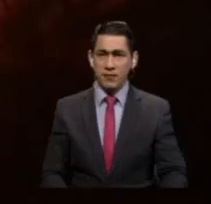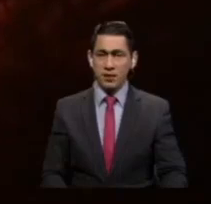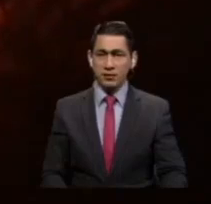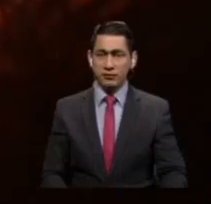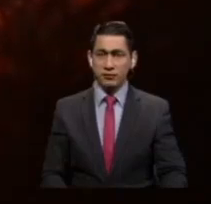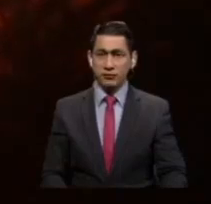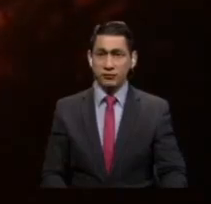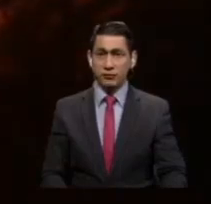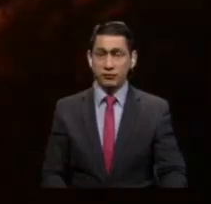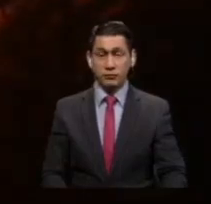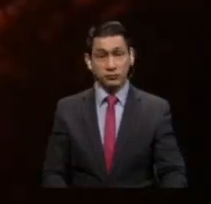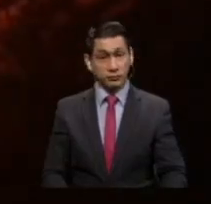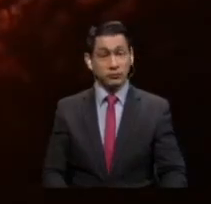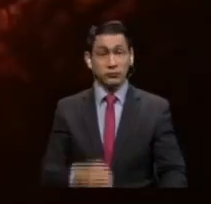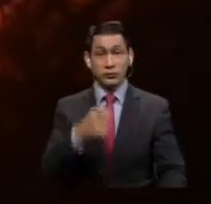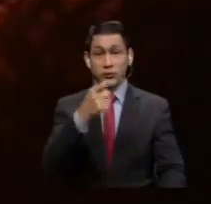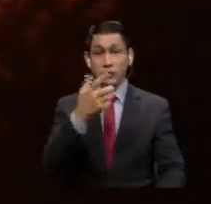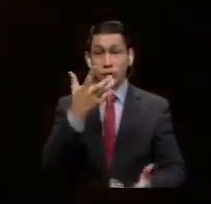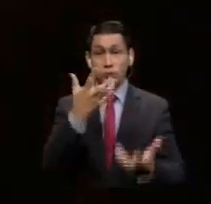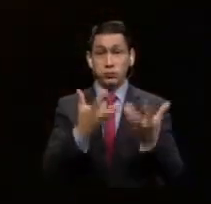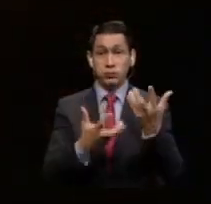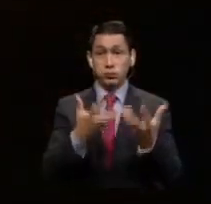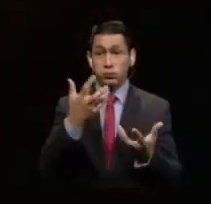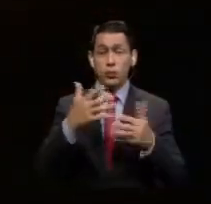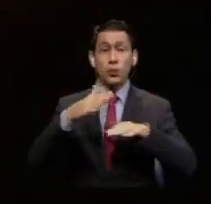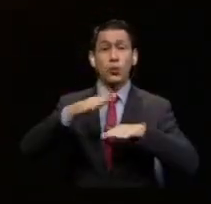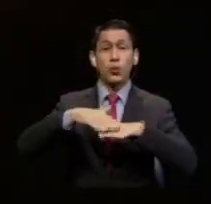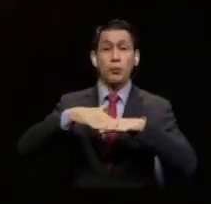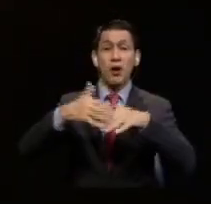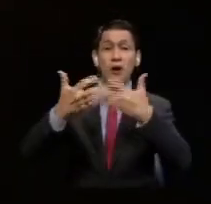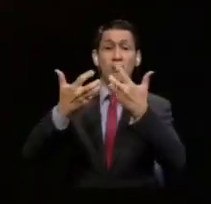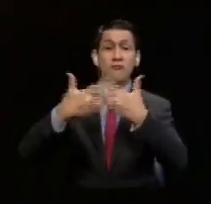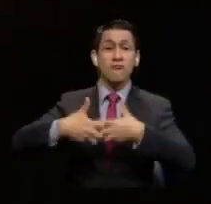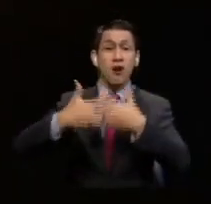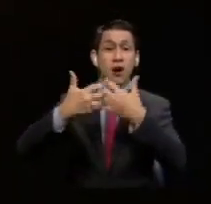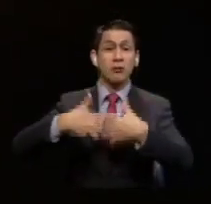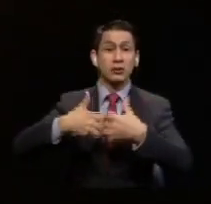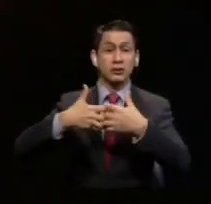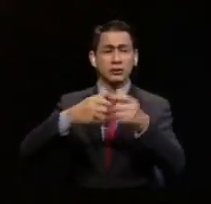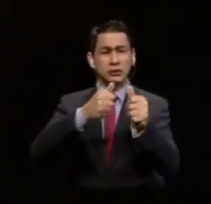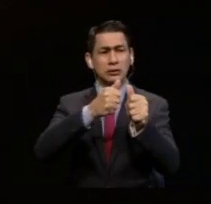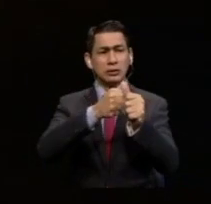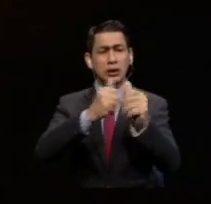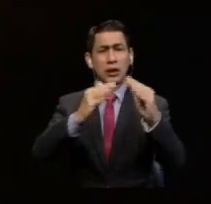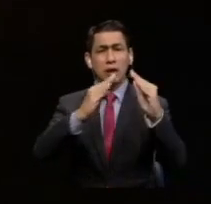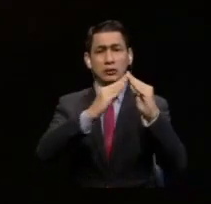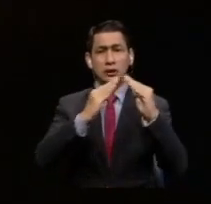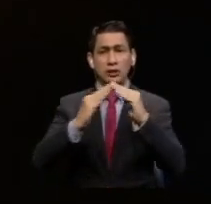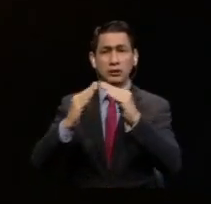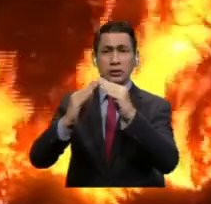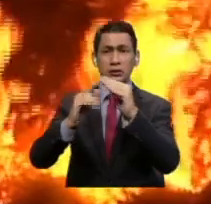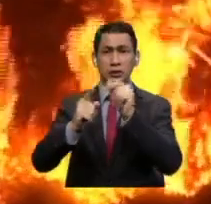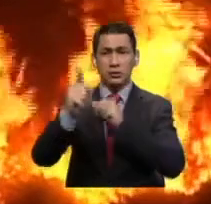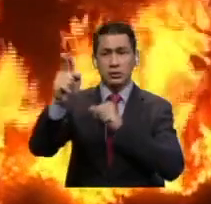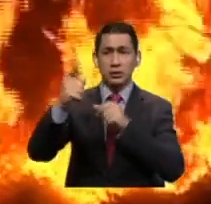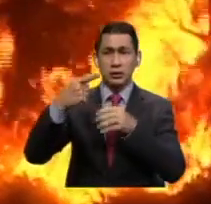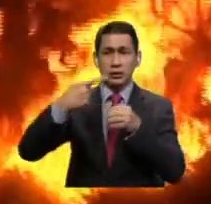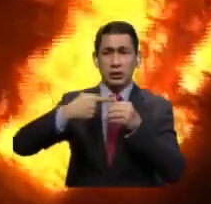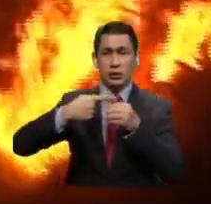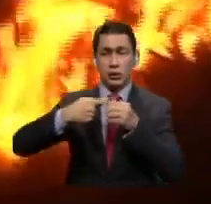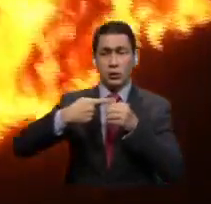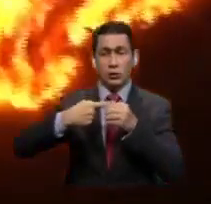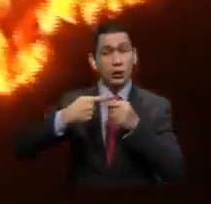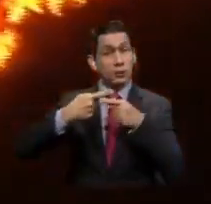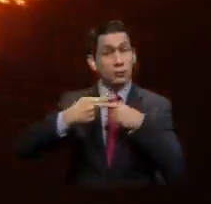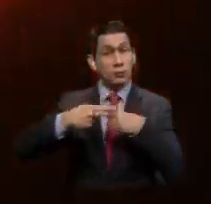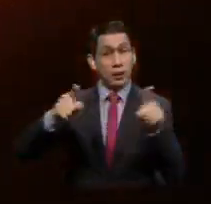La práctica industrial sería una de las causas que originó el incendio el martes y que estuvo a punto de llegar a casas del sector de Itulcachi, El Arenal y Cañón del Chiche, pero que costó